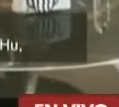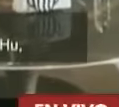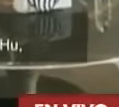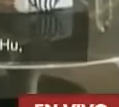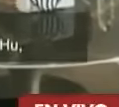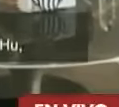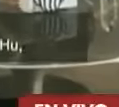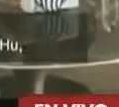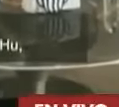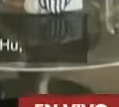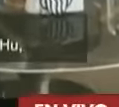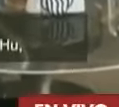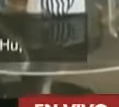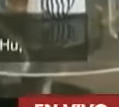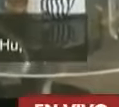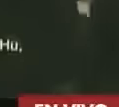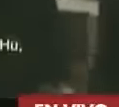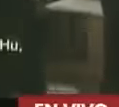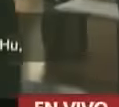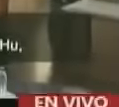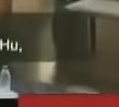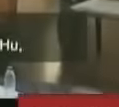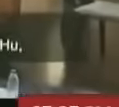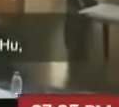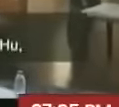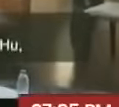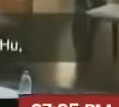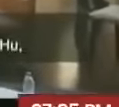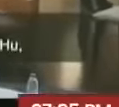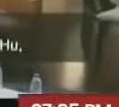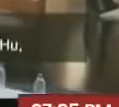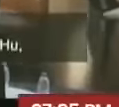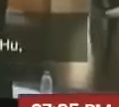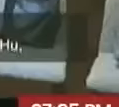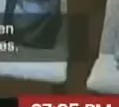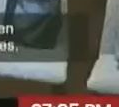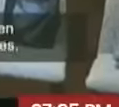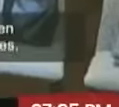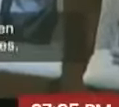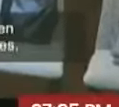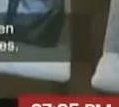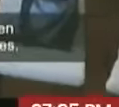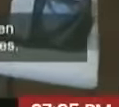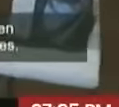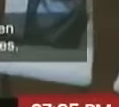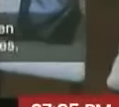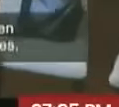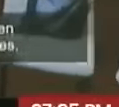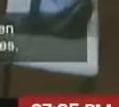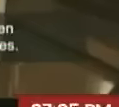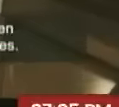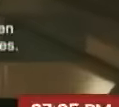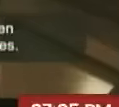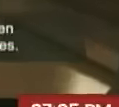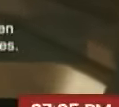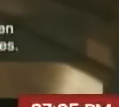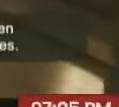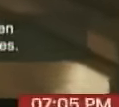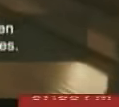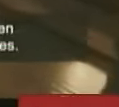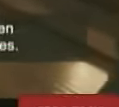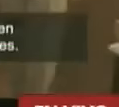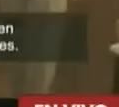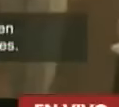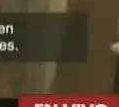en la República Bolivariana de Venezuela, excelentísimo señor Lan Hu, en favor de profundizar y afianzar las